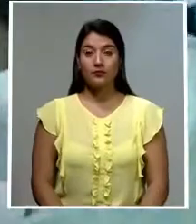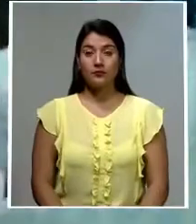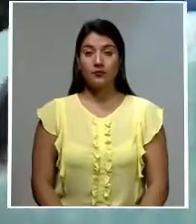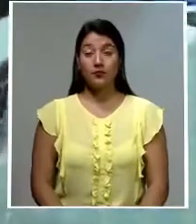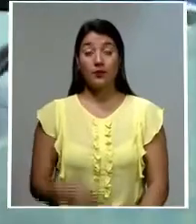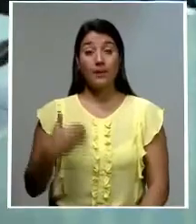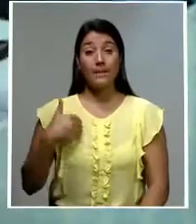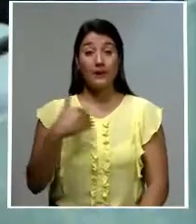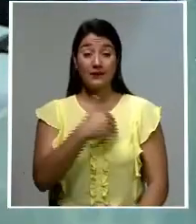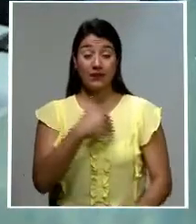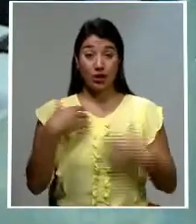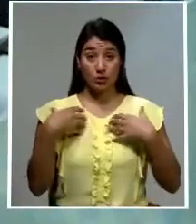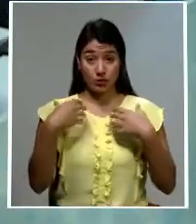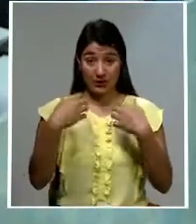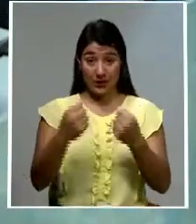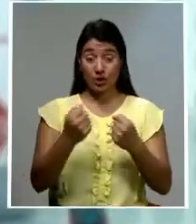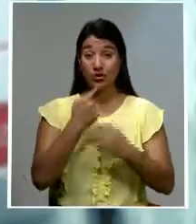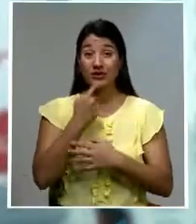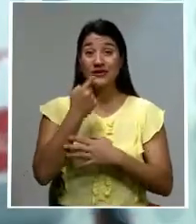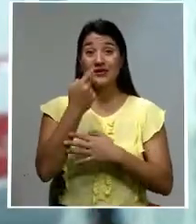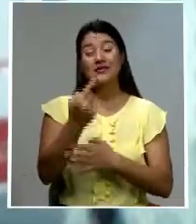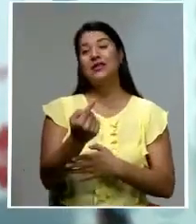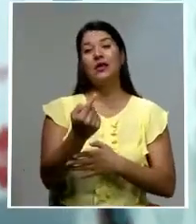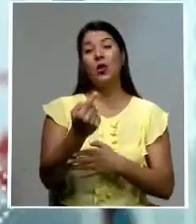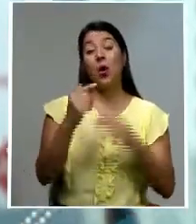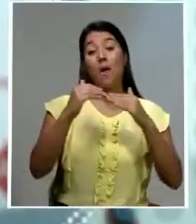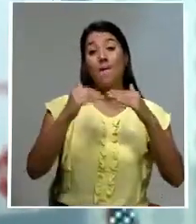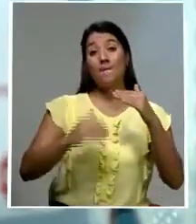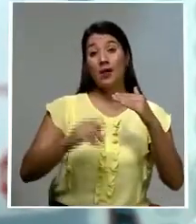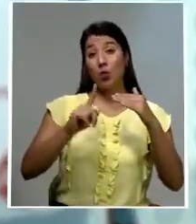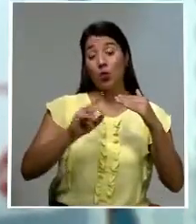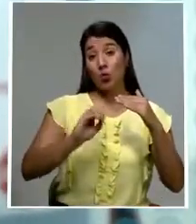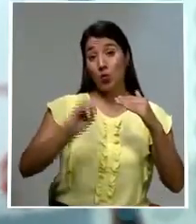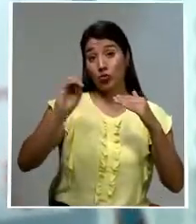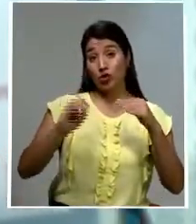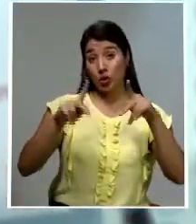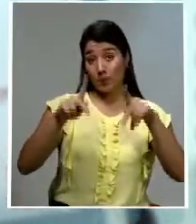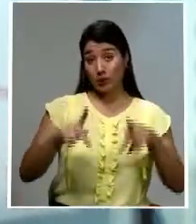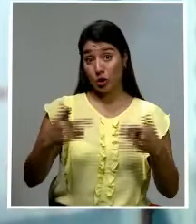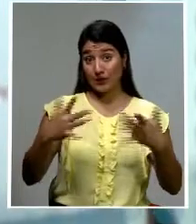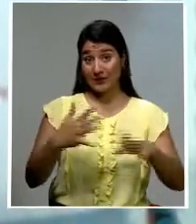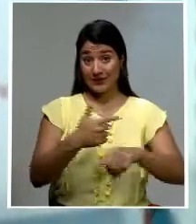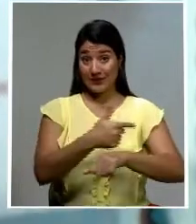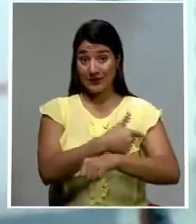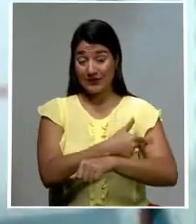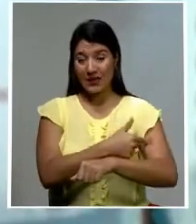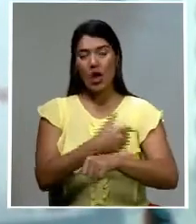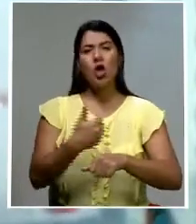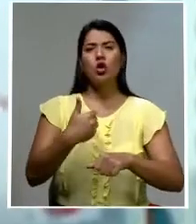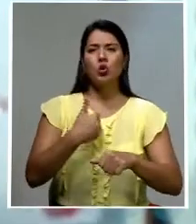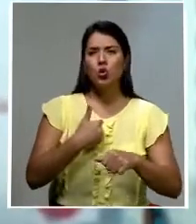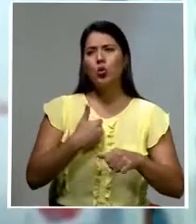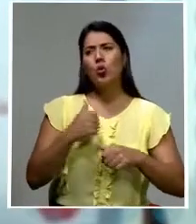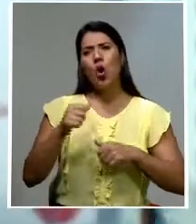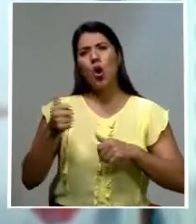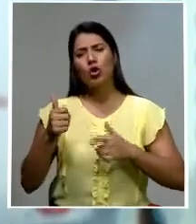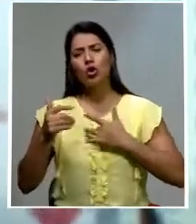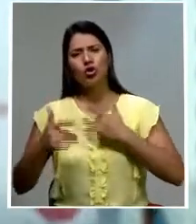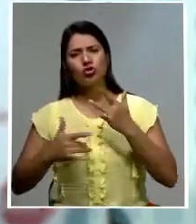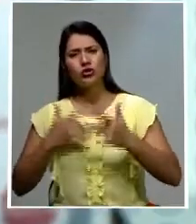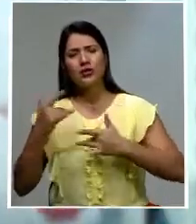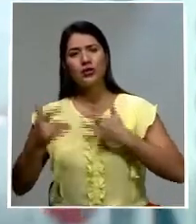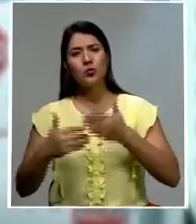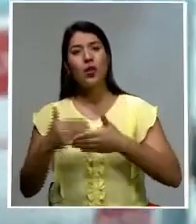El Ministerio de Salud reportó que menos de un 1% de la población vacunada ha presentado efectos adversos fuertes tras